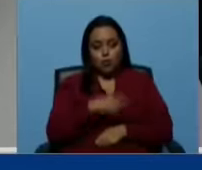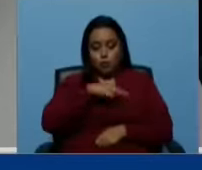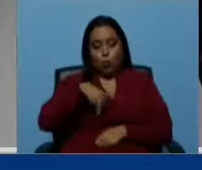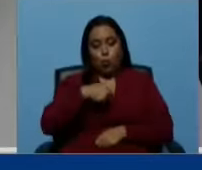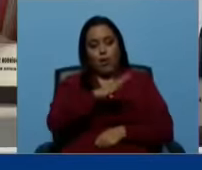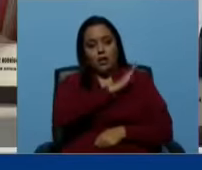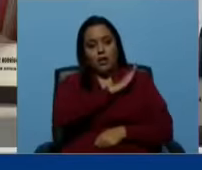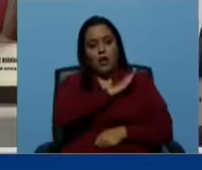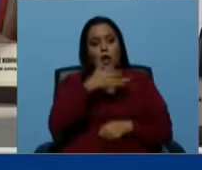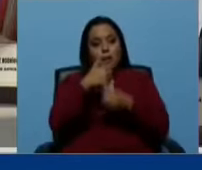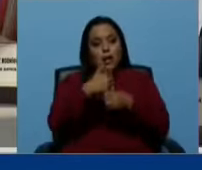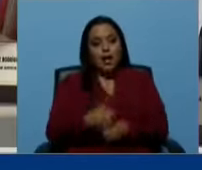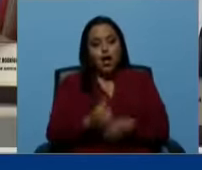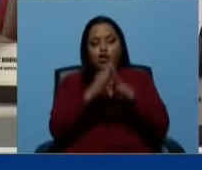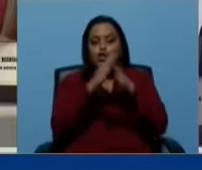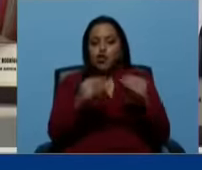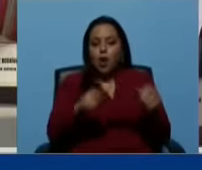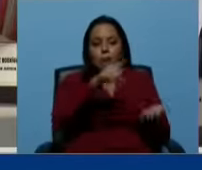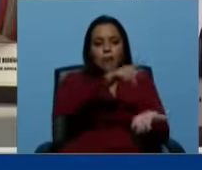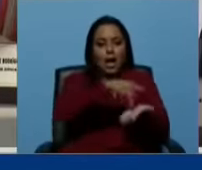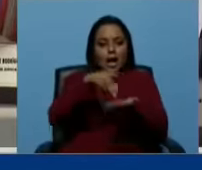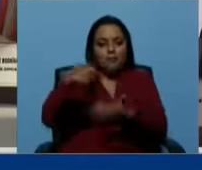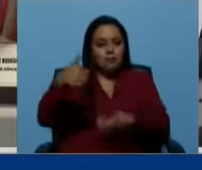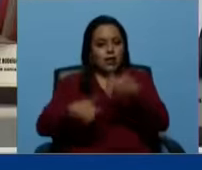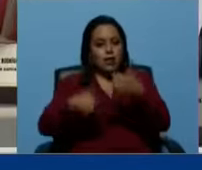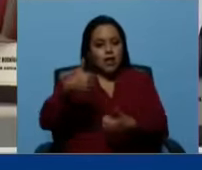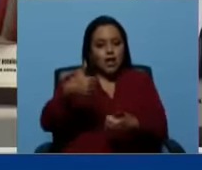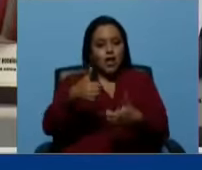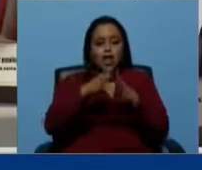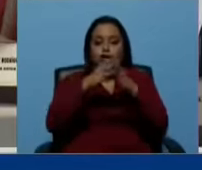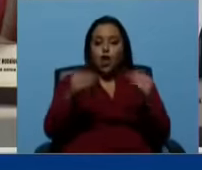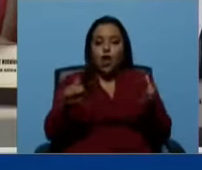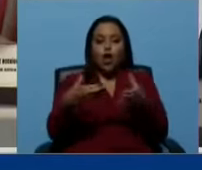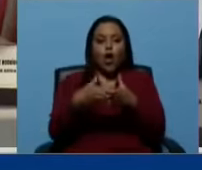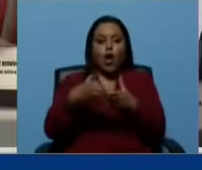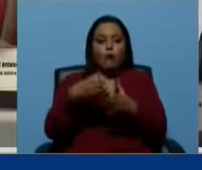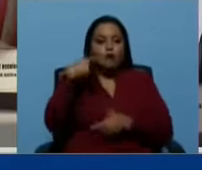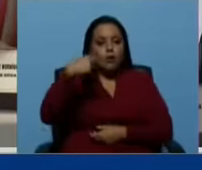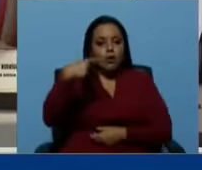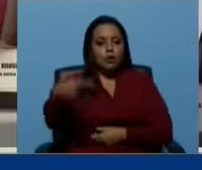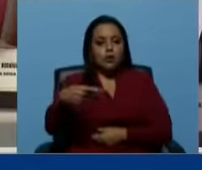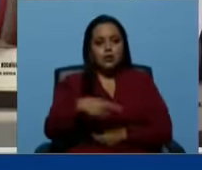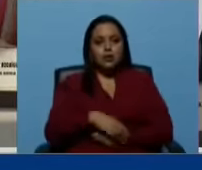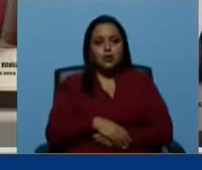Y espero que todos los candidatos y todos los partidos